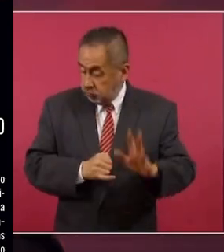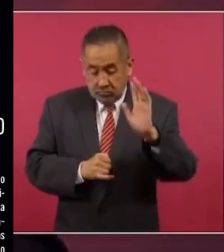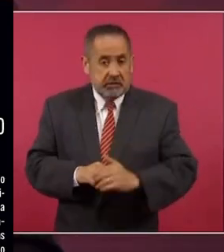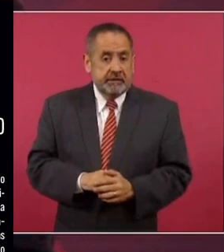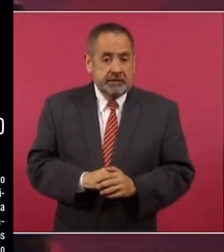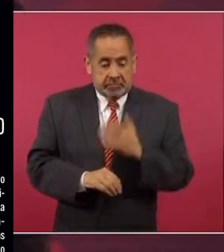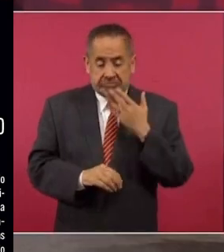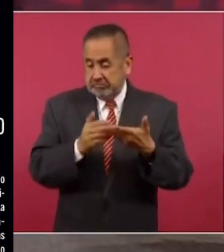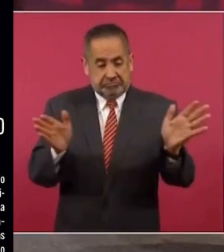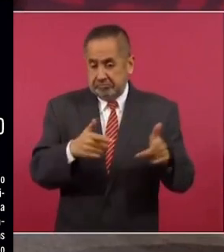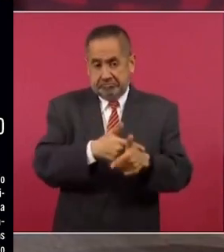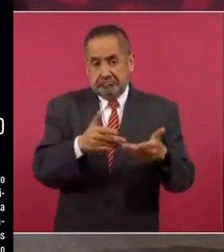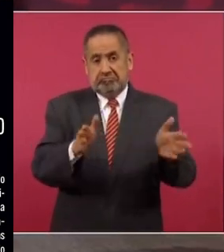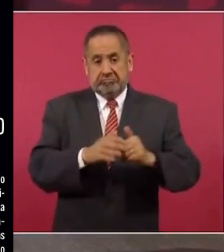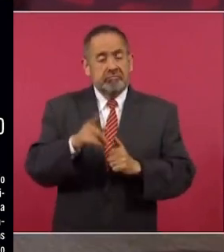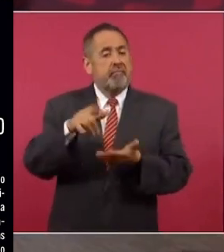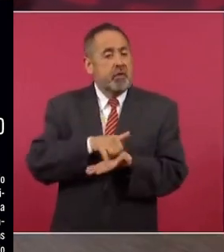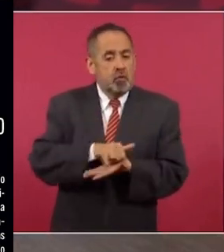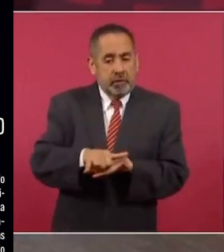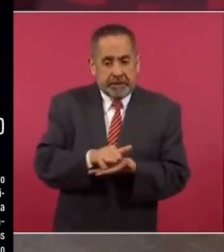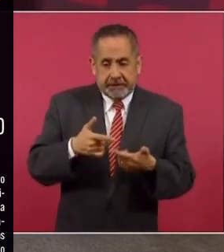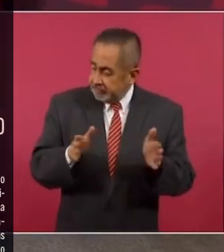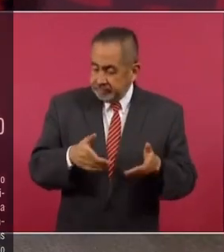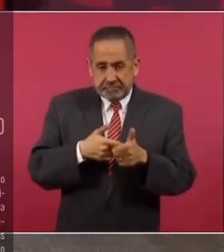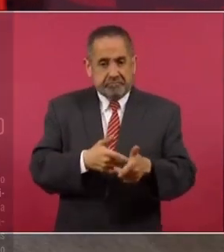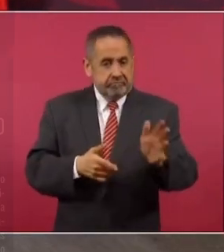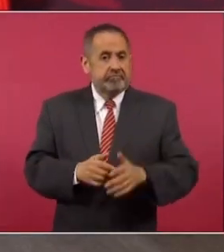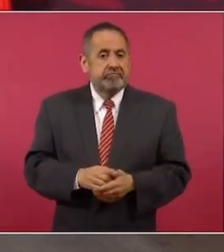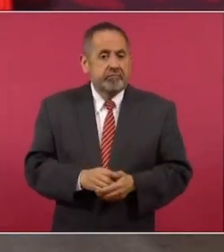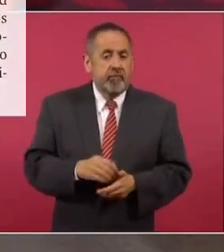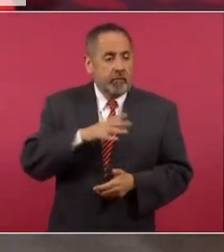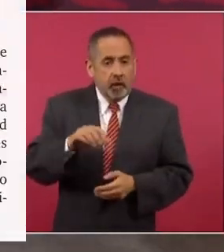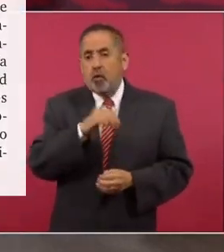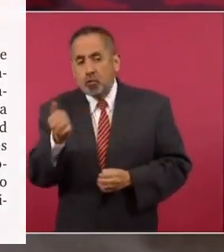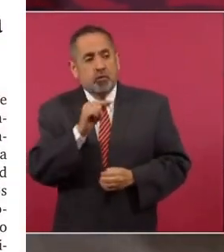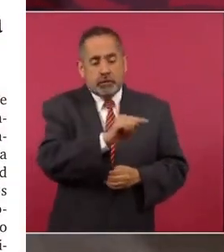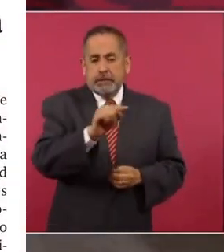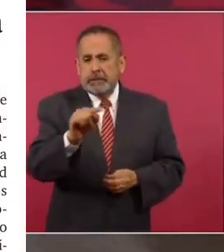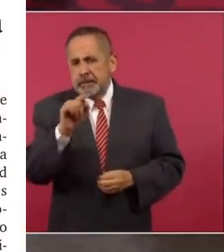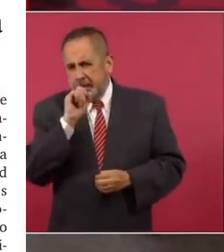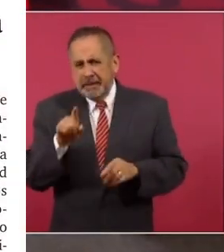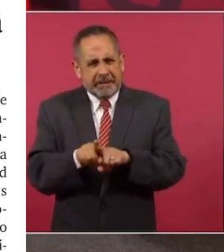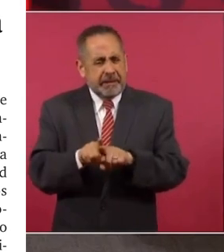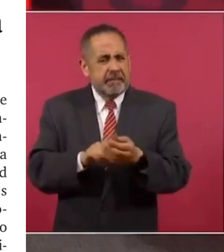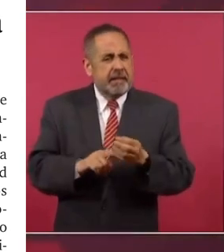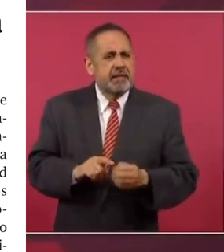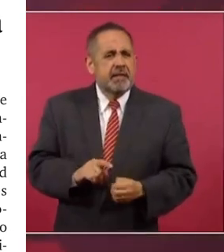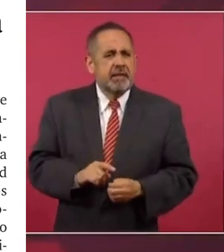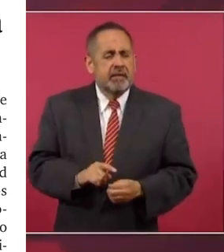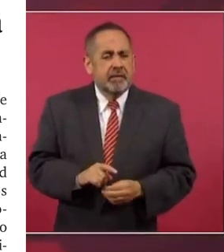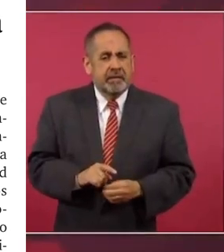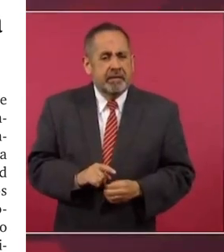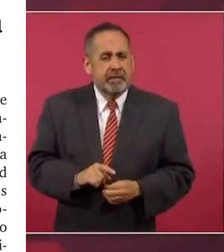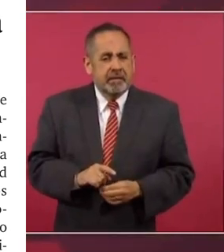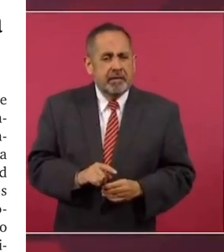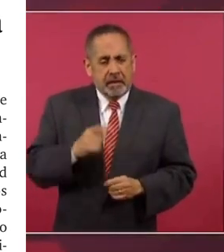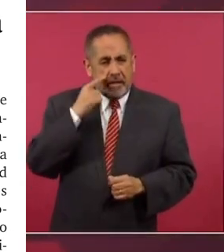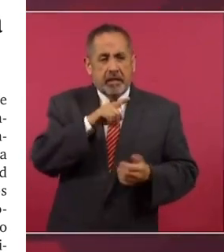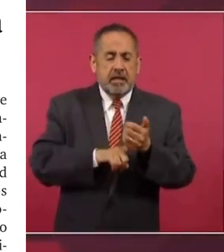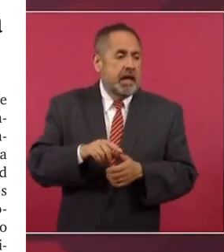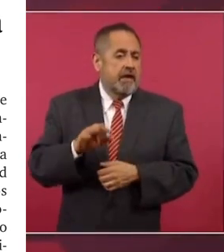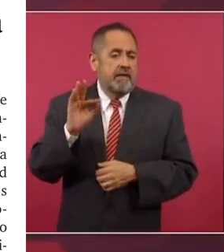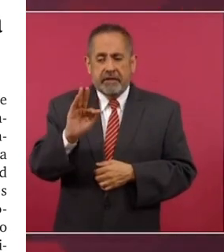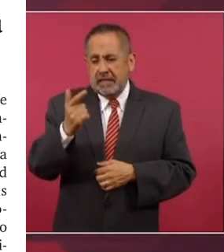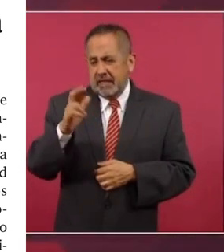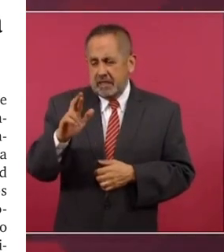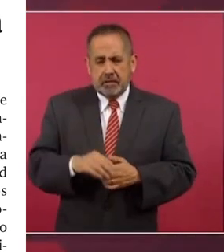está abierto el juicio en Nueva York y hay otros casos también que se están tratando en la